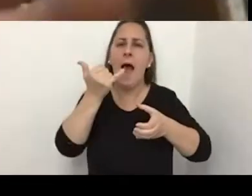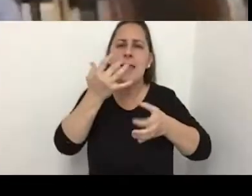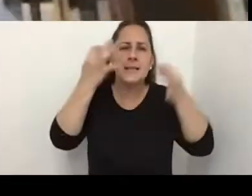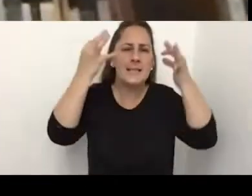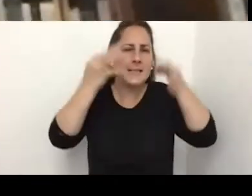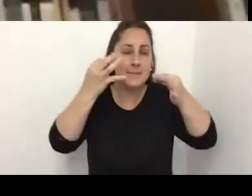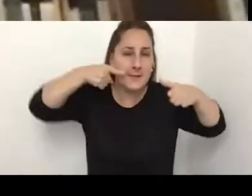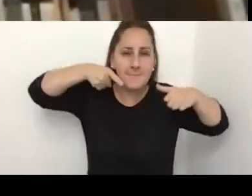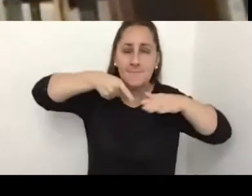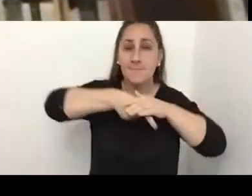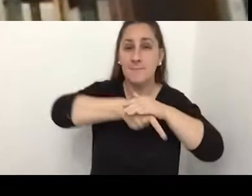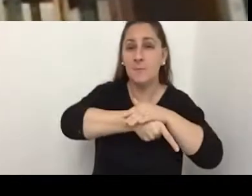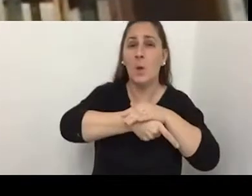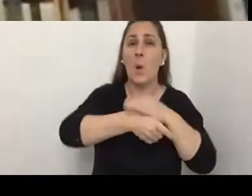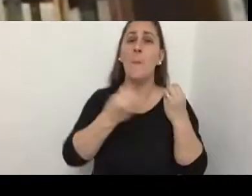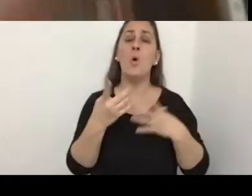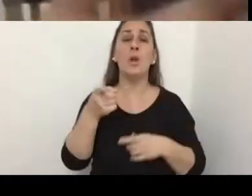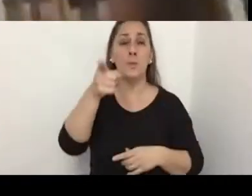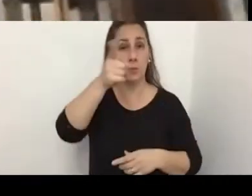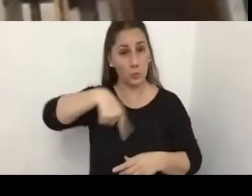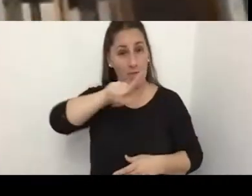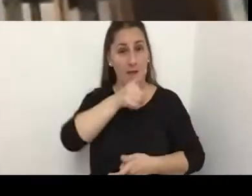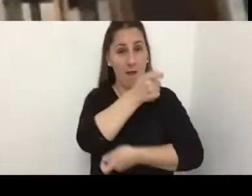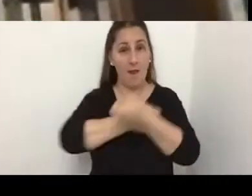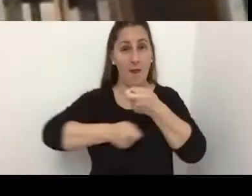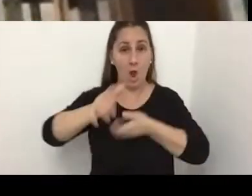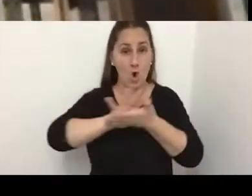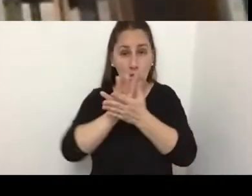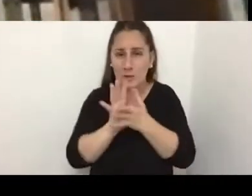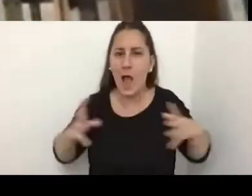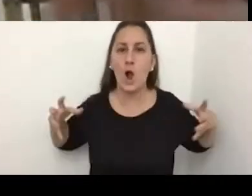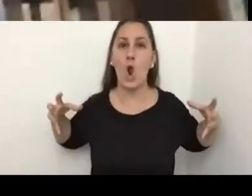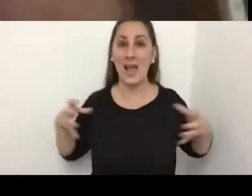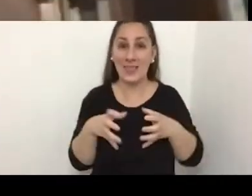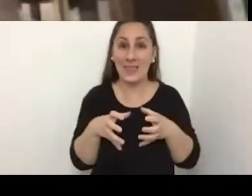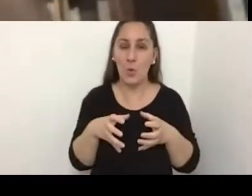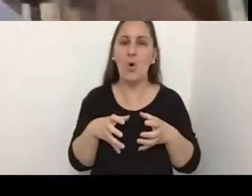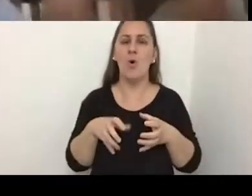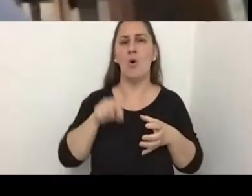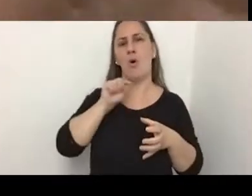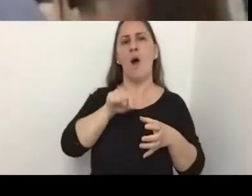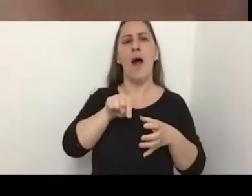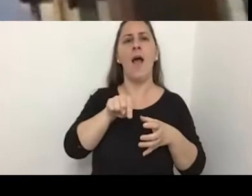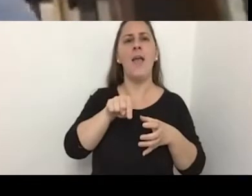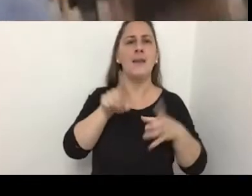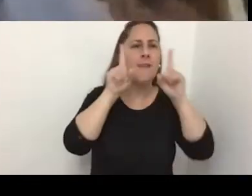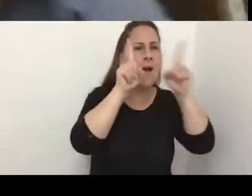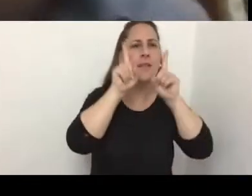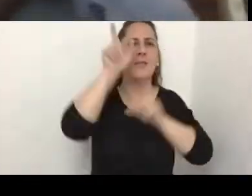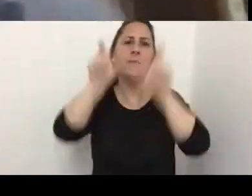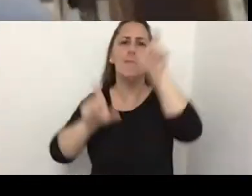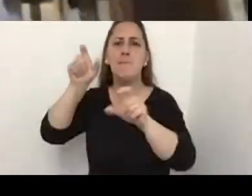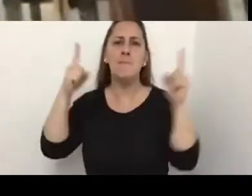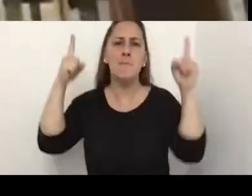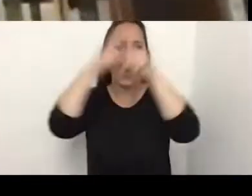Porque cuando ustedes negocian colectivamente, cuando AEFIP negocia colectivamente, está atendiendo los problemas de los y las trabajadoras de